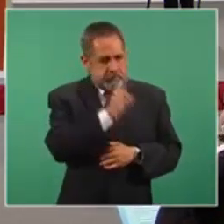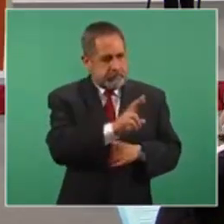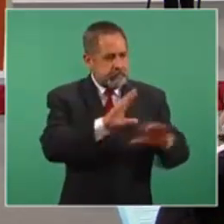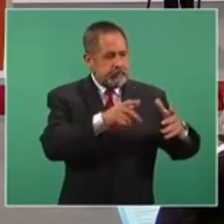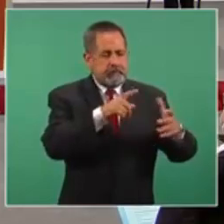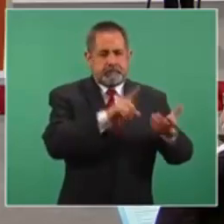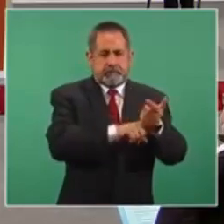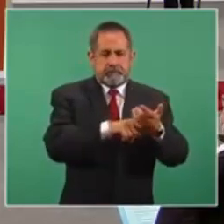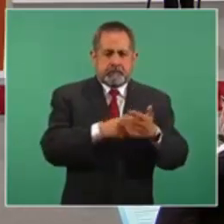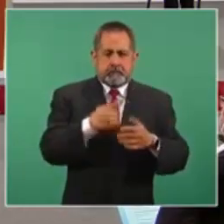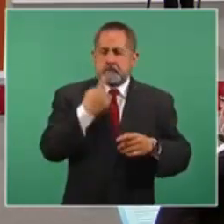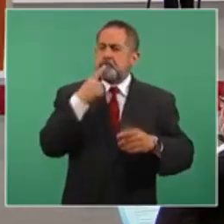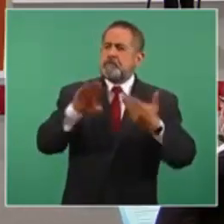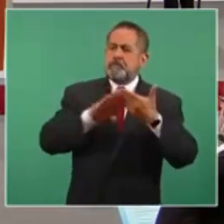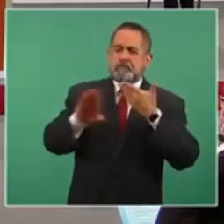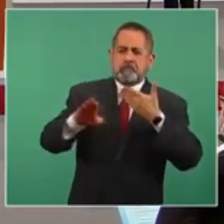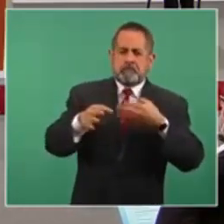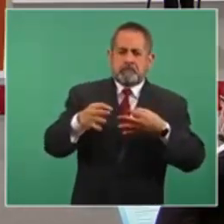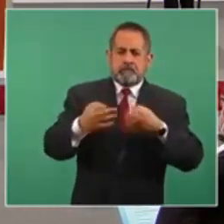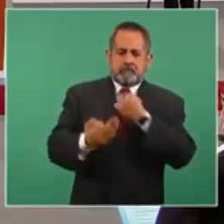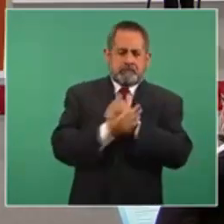el derecho de amparo,